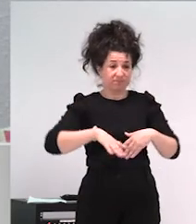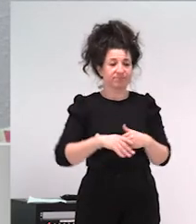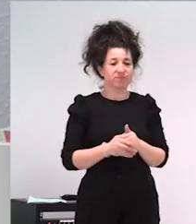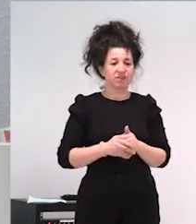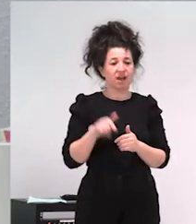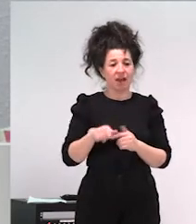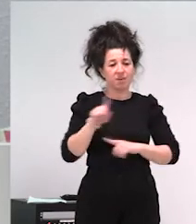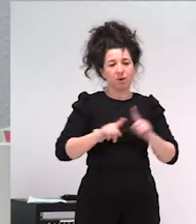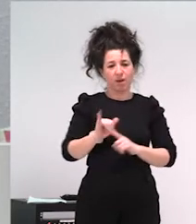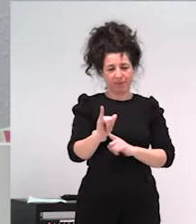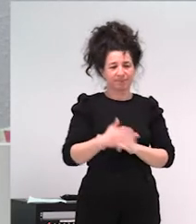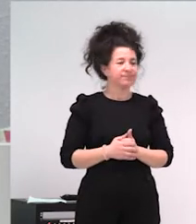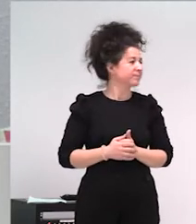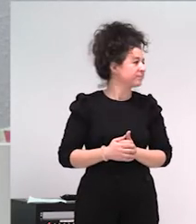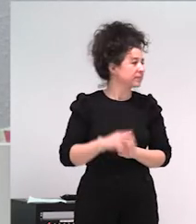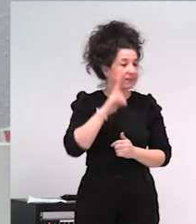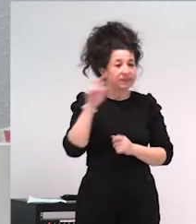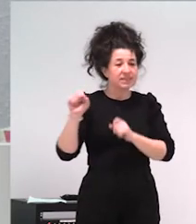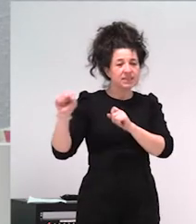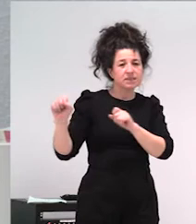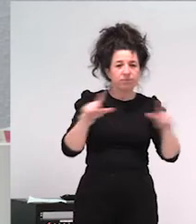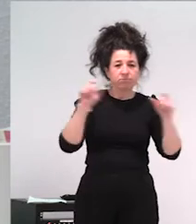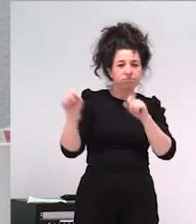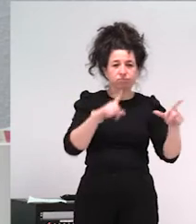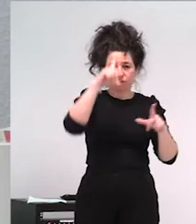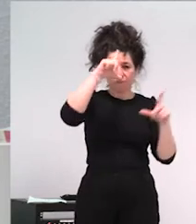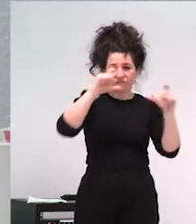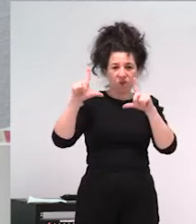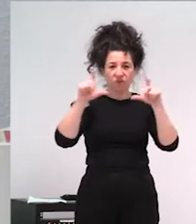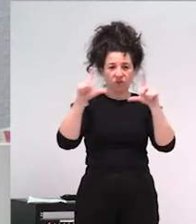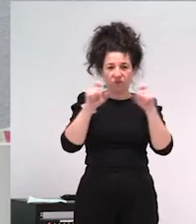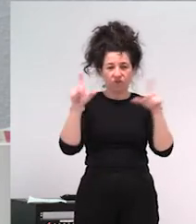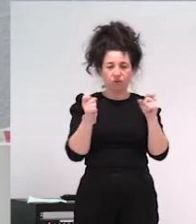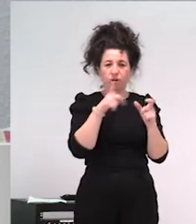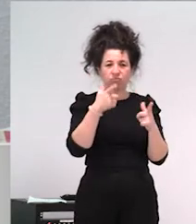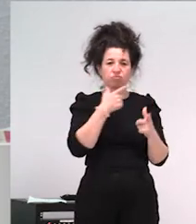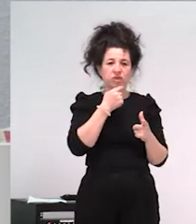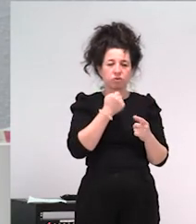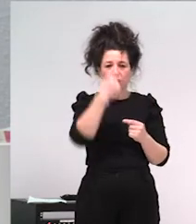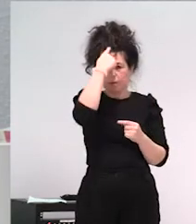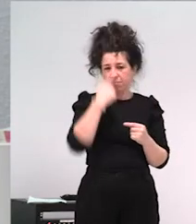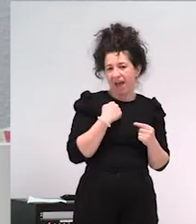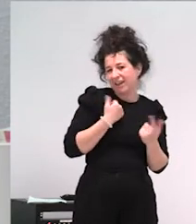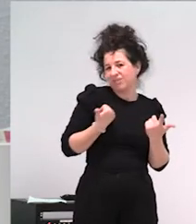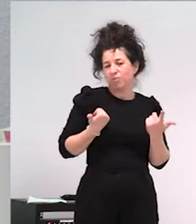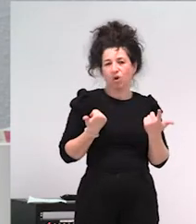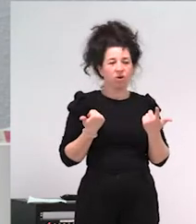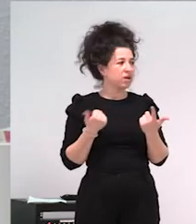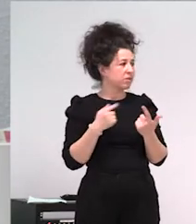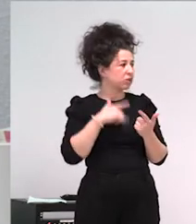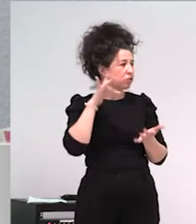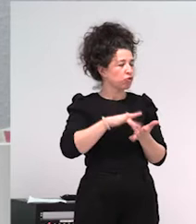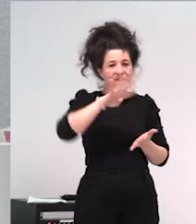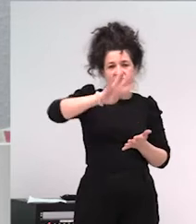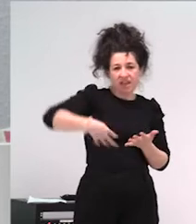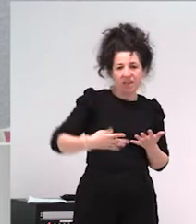veréis que pongo muchas fotos en la presentación, pero porque me gusta mucho y el rollo estético me va, pero, o sea, que son de Barcelona, pero